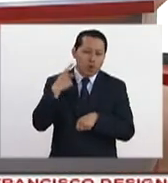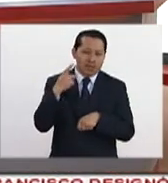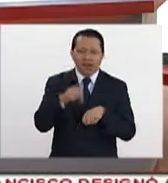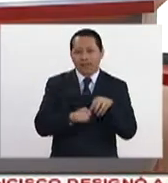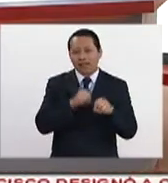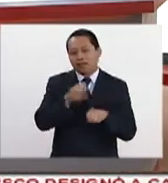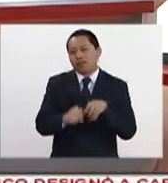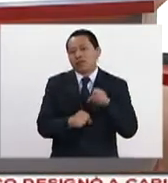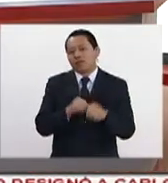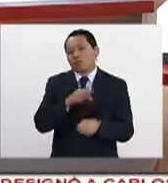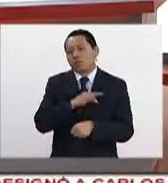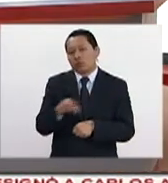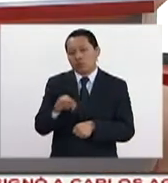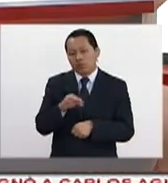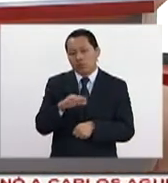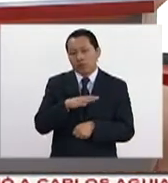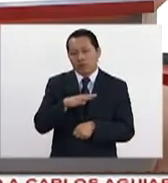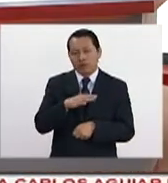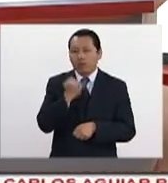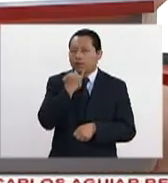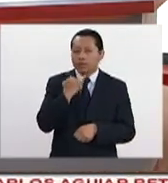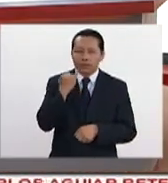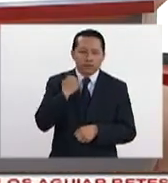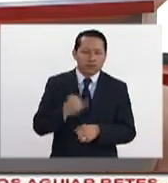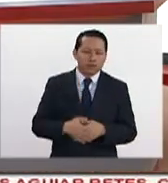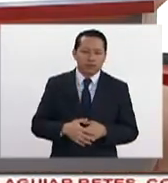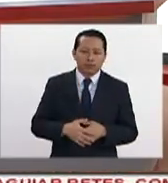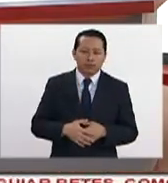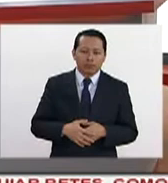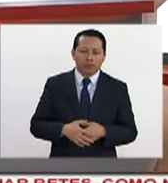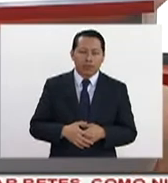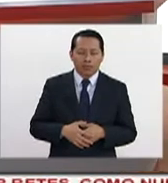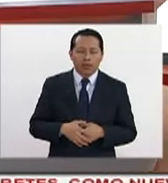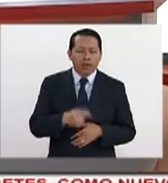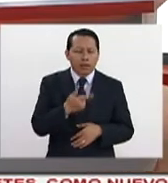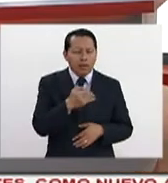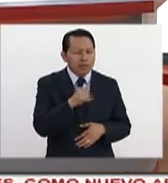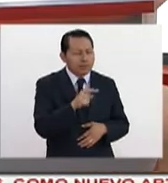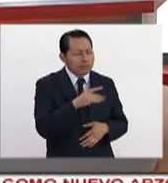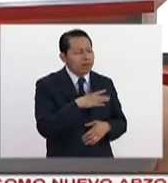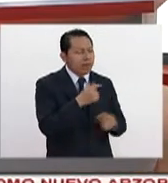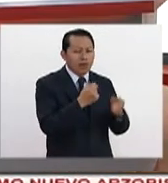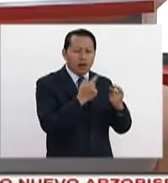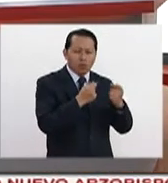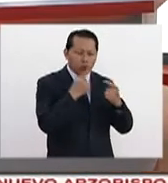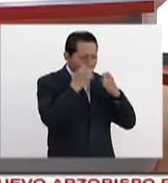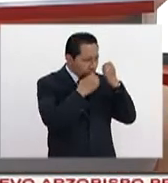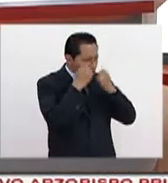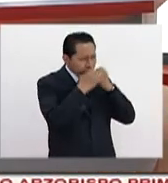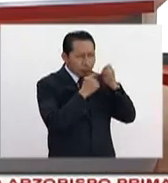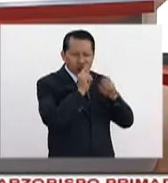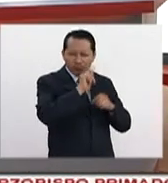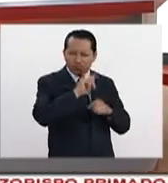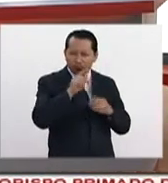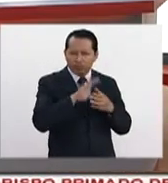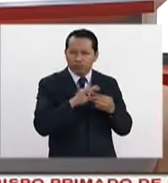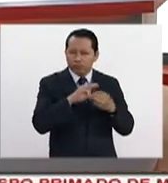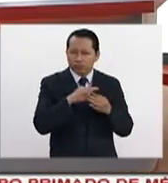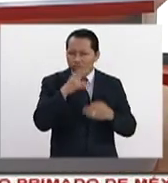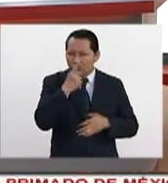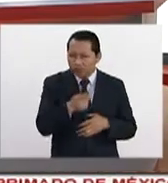colonialista del sionismo del Estado de Israel. Algunos analistas, Gabriel, han comentado que el anuncio de Trump